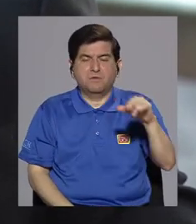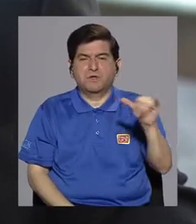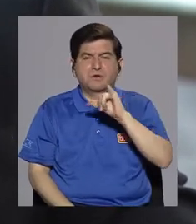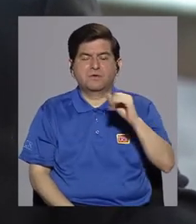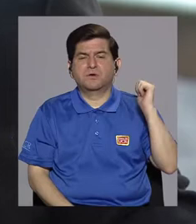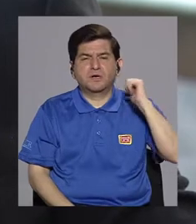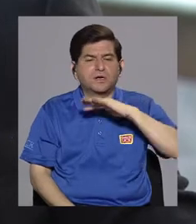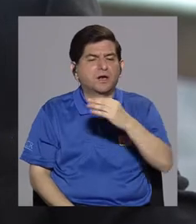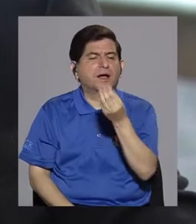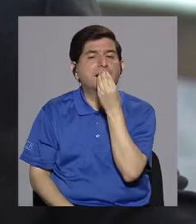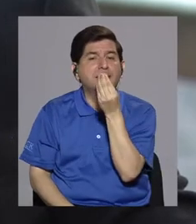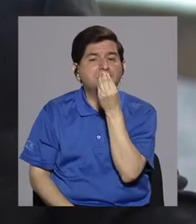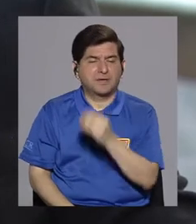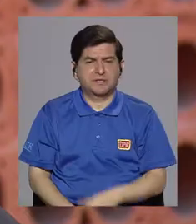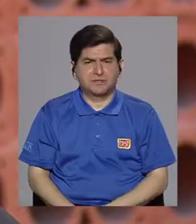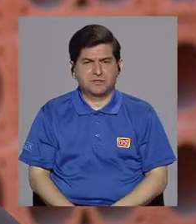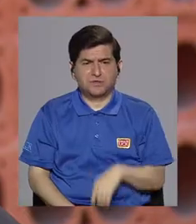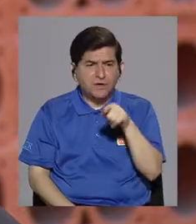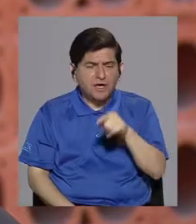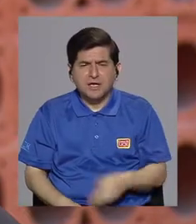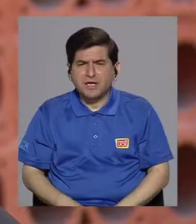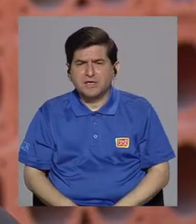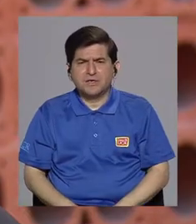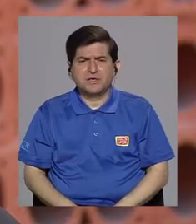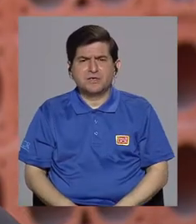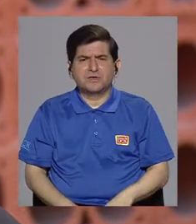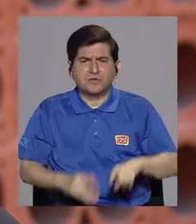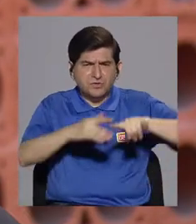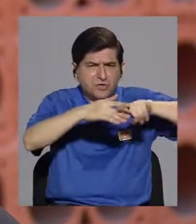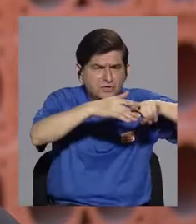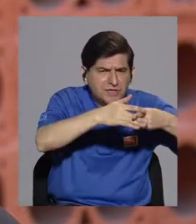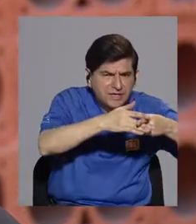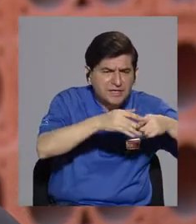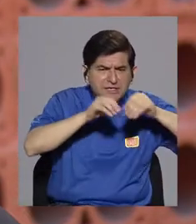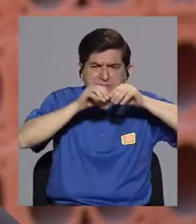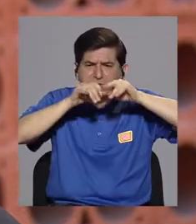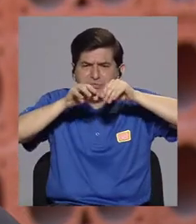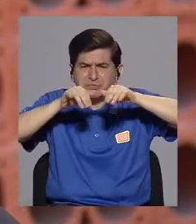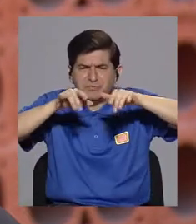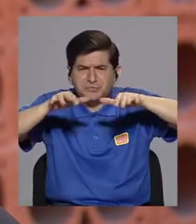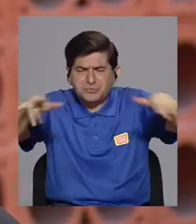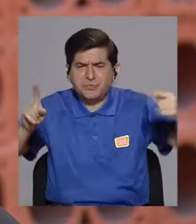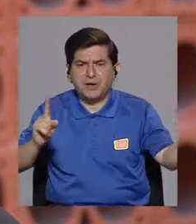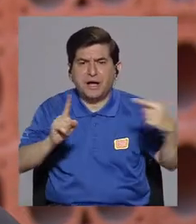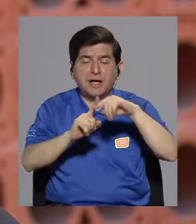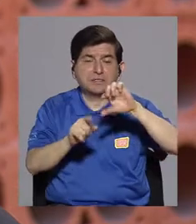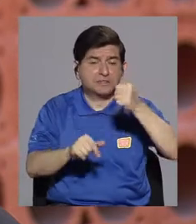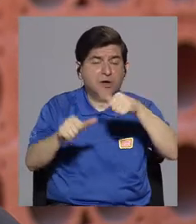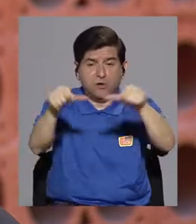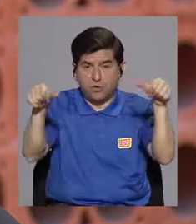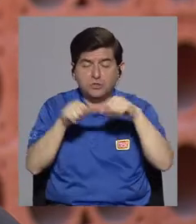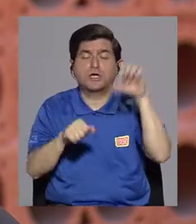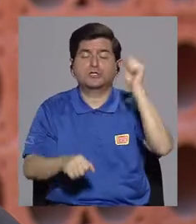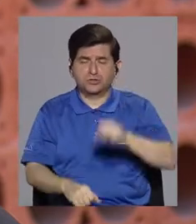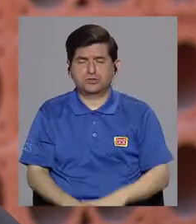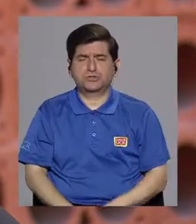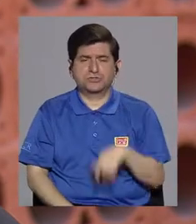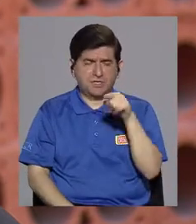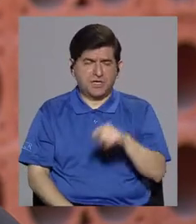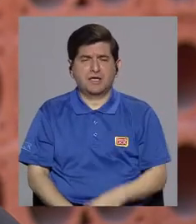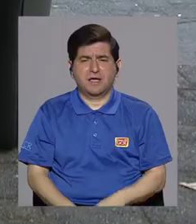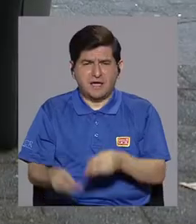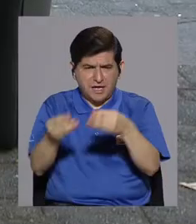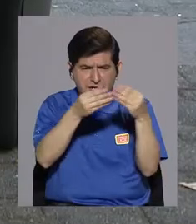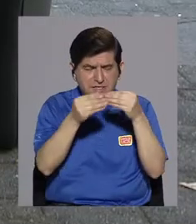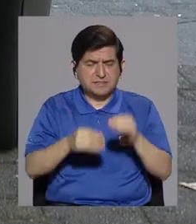consecuencia de la contaminación de alimentos. Porque se distribuye, desde donde sale, donde lo ponen, se va corriendo, se va corriendo hasta que llega a otras personas. Es arrastrado y